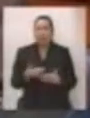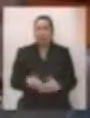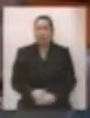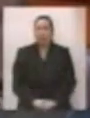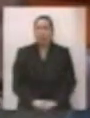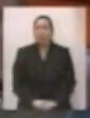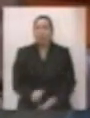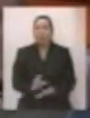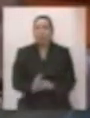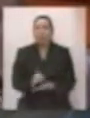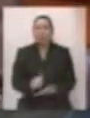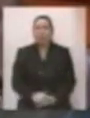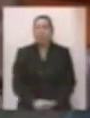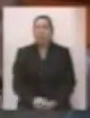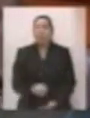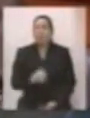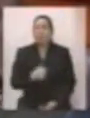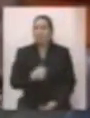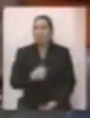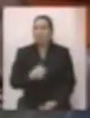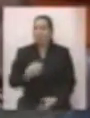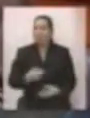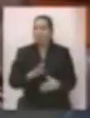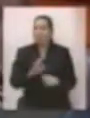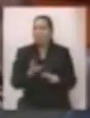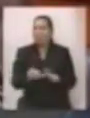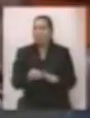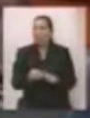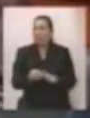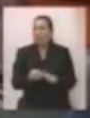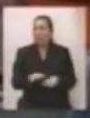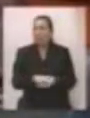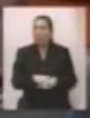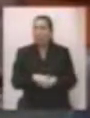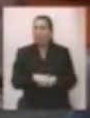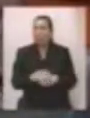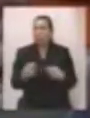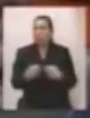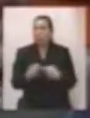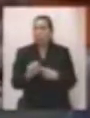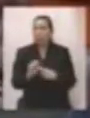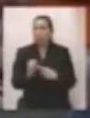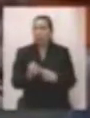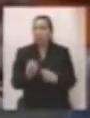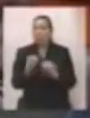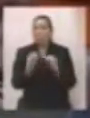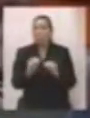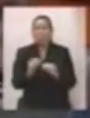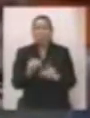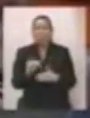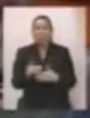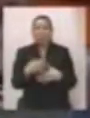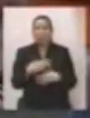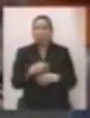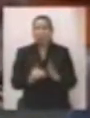preventiva, educativa y, a mi juicio, una política integral del tratamiento de las redes sociales, poniendo por